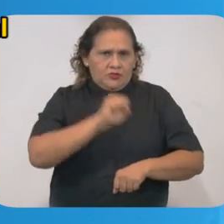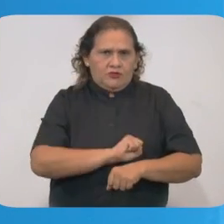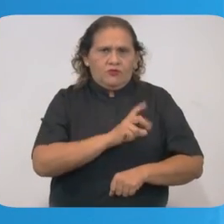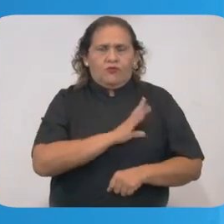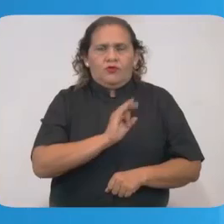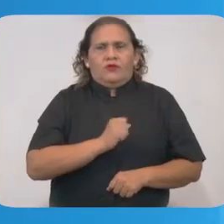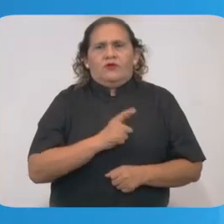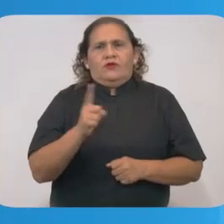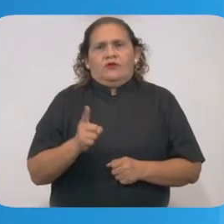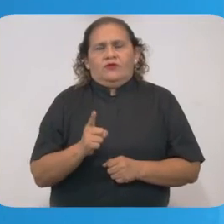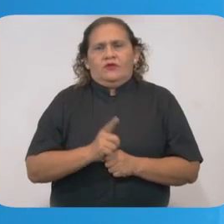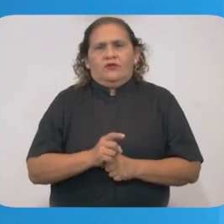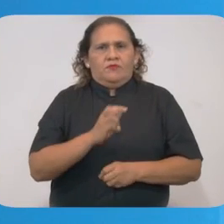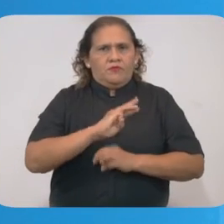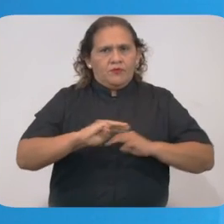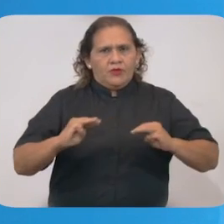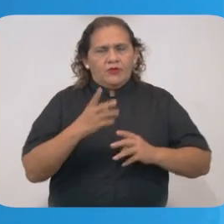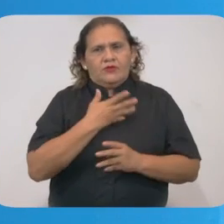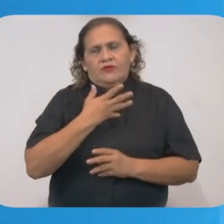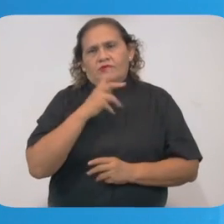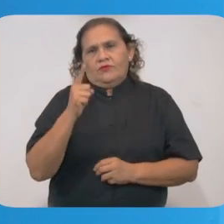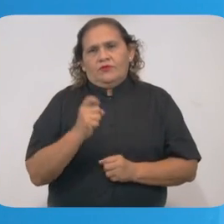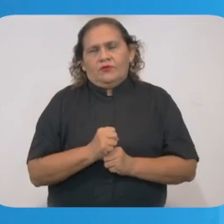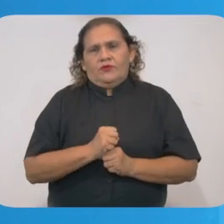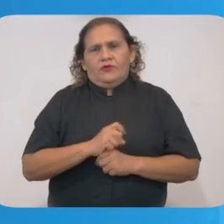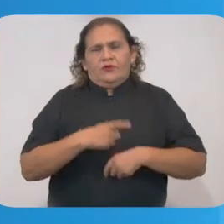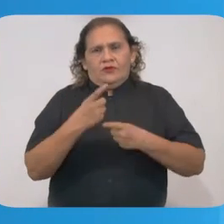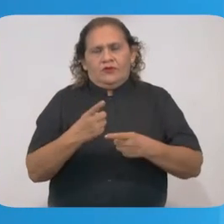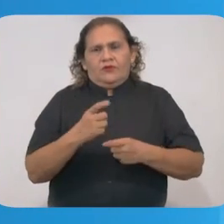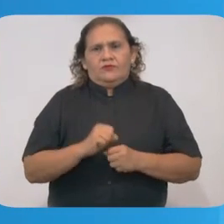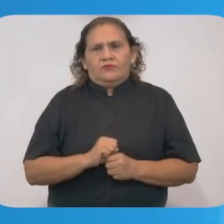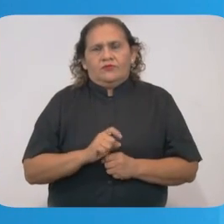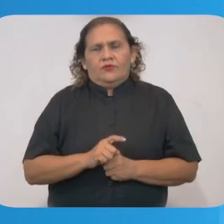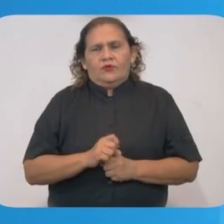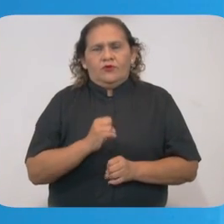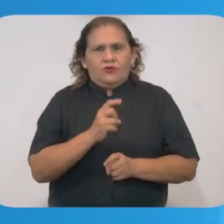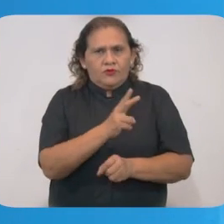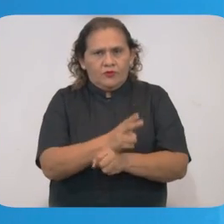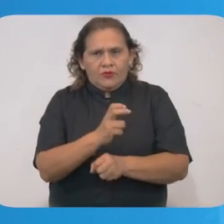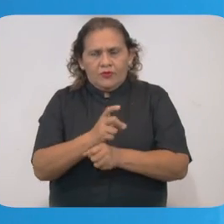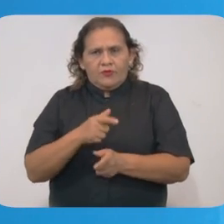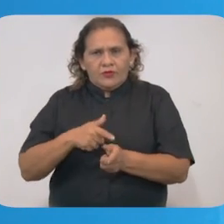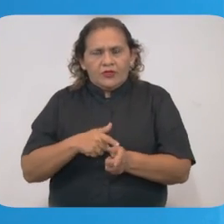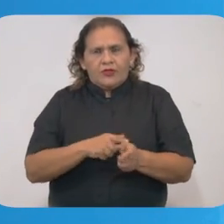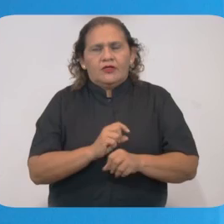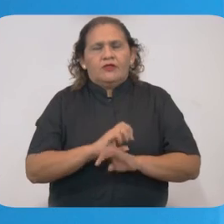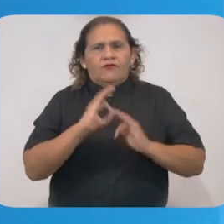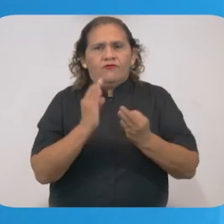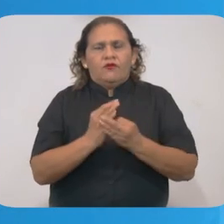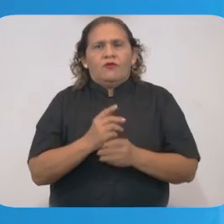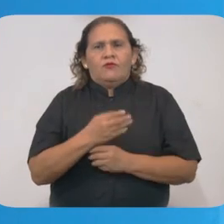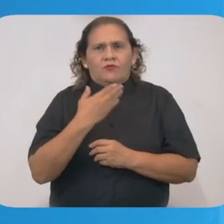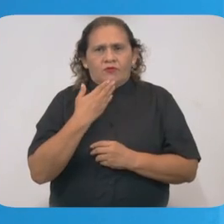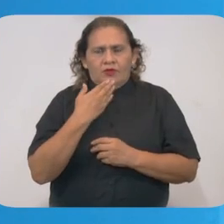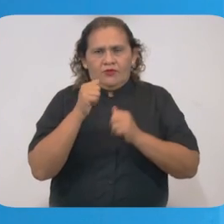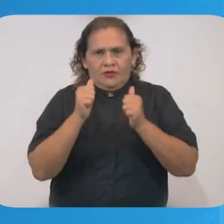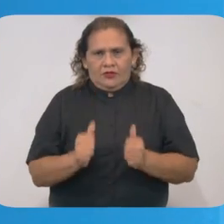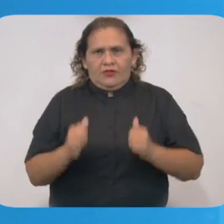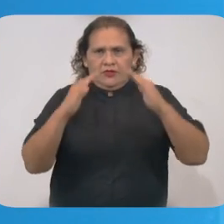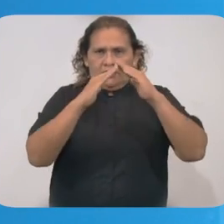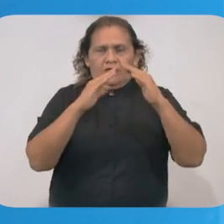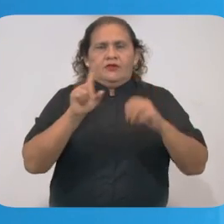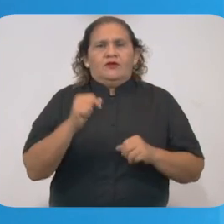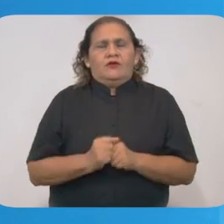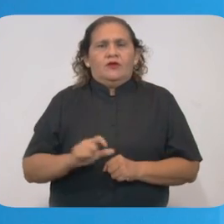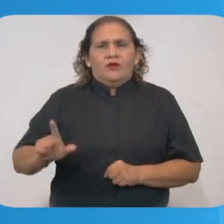requieran. Estas medidas tienen como objetivo proteger la salud de los yucatecos. Los invitamos a seguirlas de manera estricta y a quedarse en sus casas.